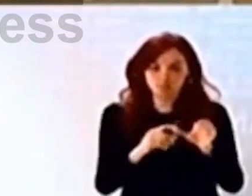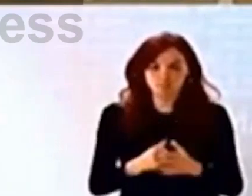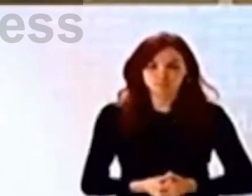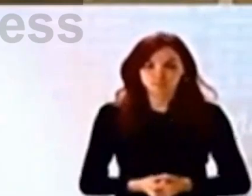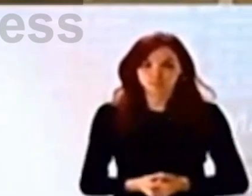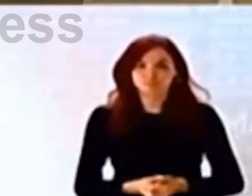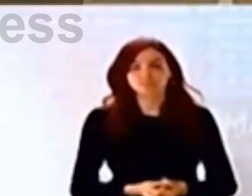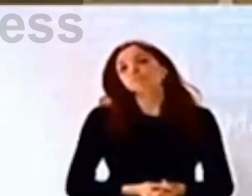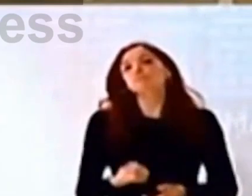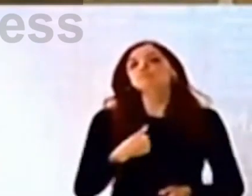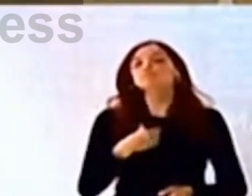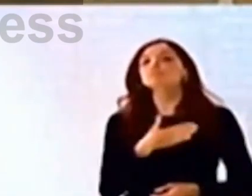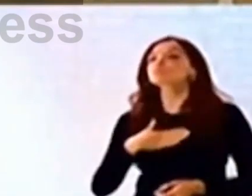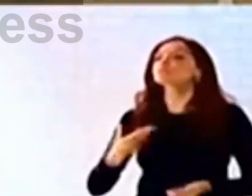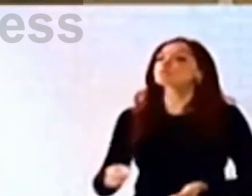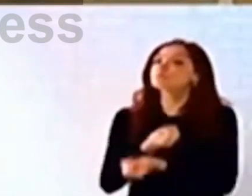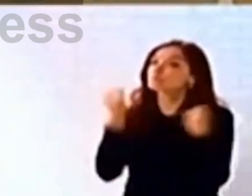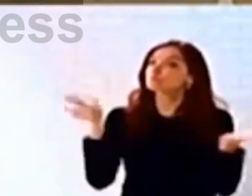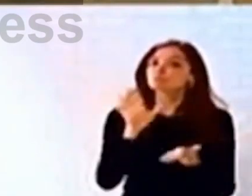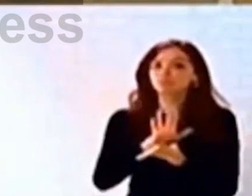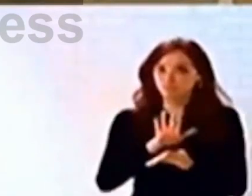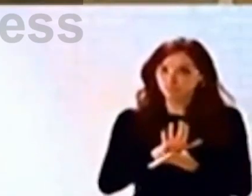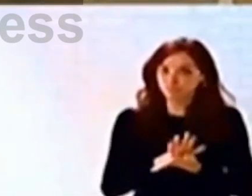quiero transmitir un mensaje de tranquilidad